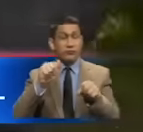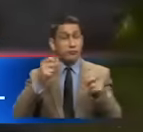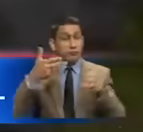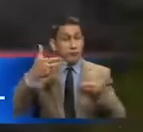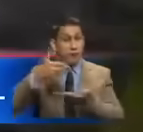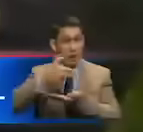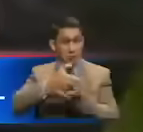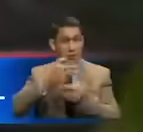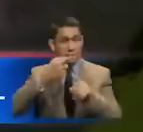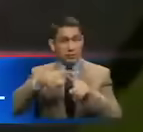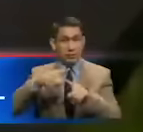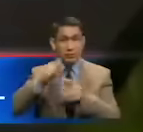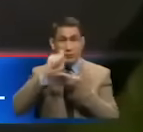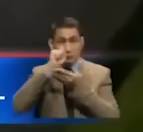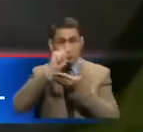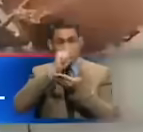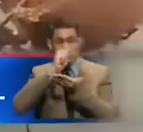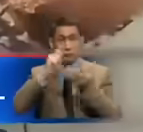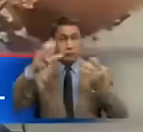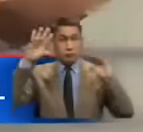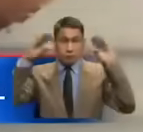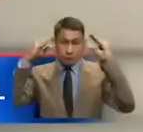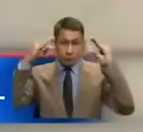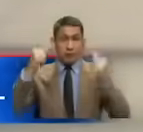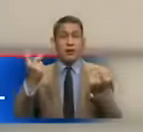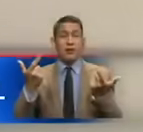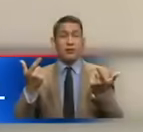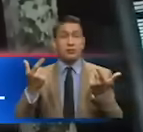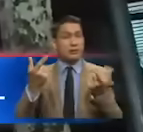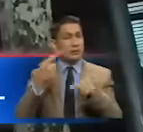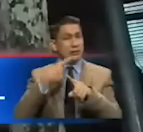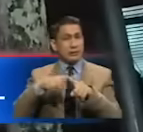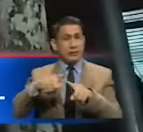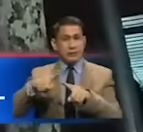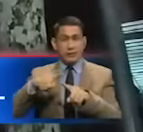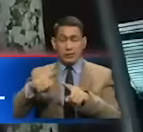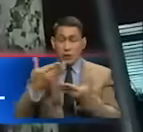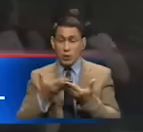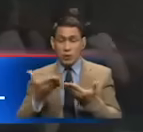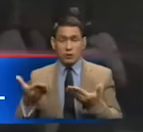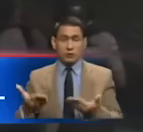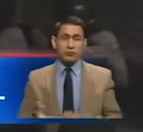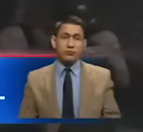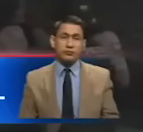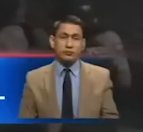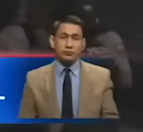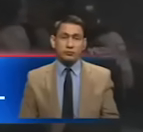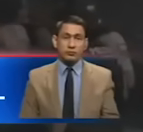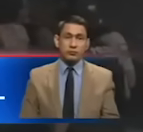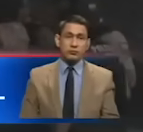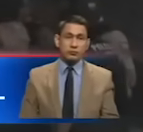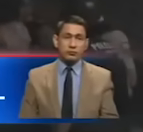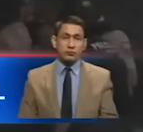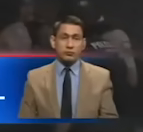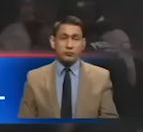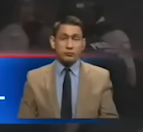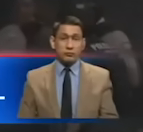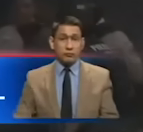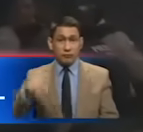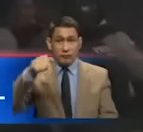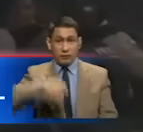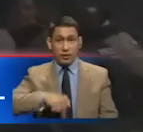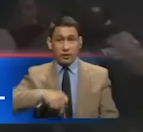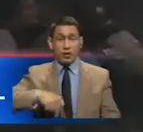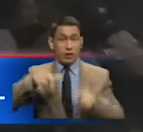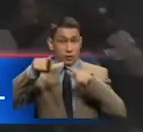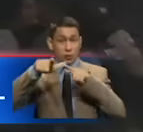armas de fuego, droga, cámaras de videovigilancia, entre otras evidencias. Justamente es una zona en donde